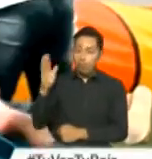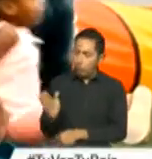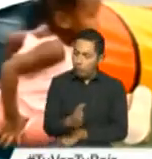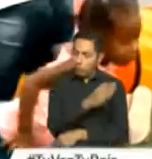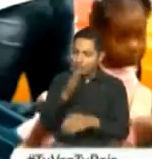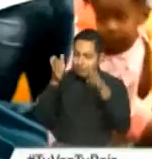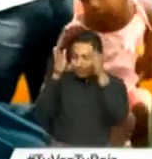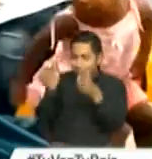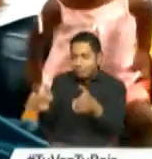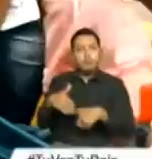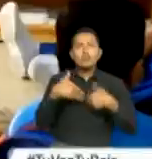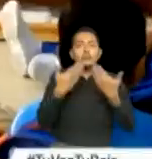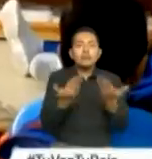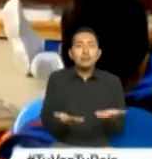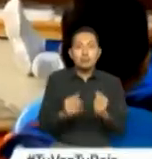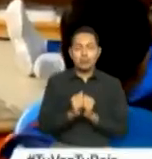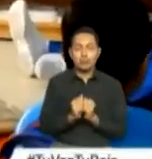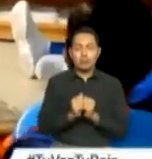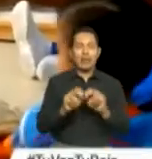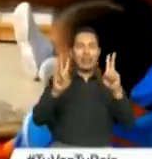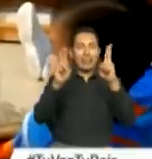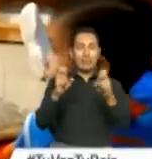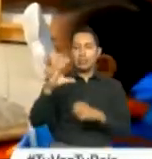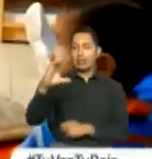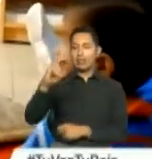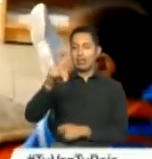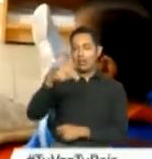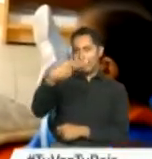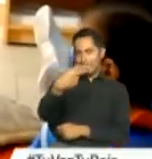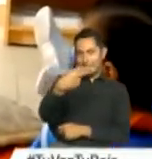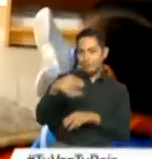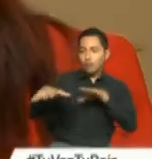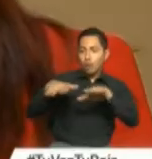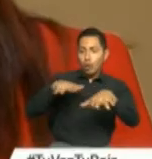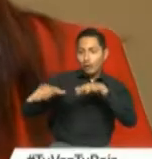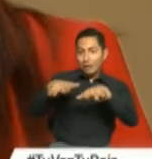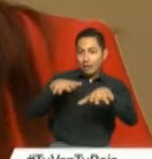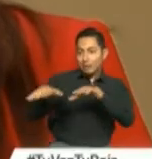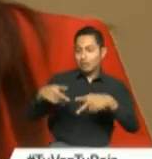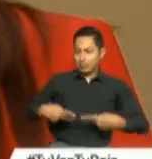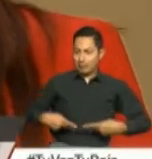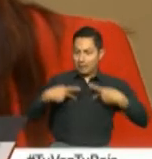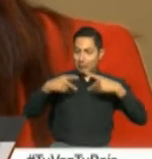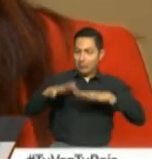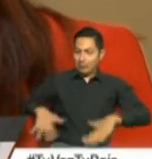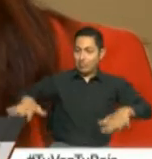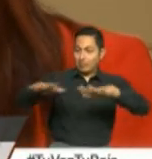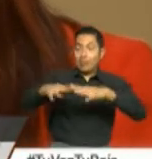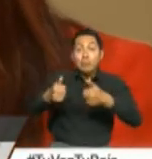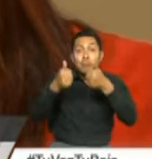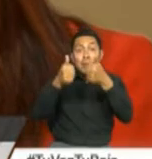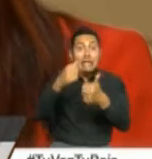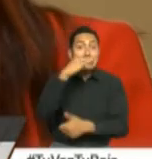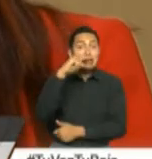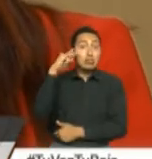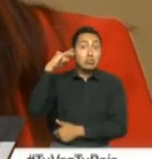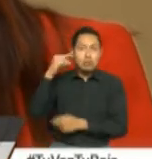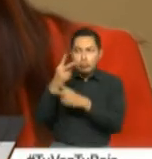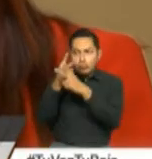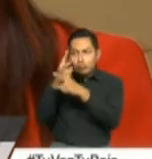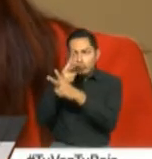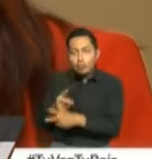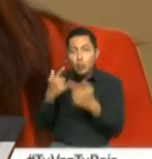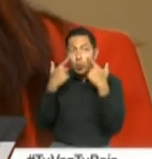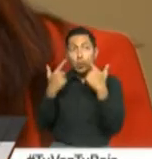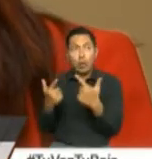en la modalidad de atención CNH y coordinación de Centro Infantil del Buen Vivir. Este logro de alcanzar una certificación